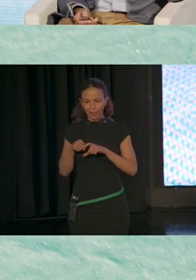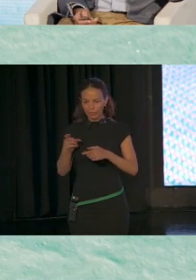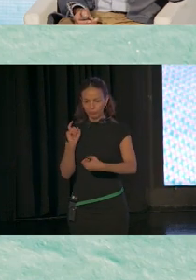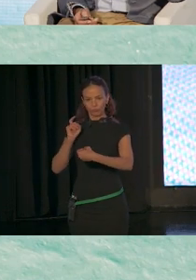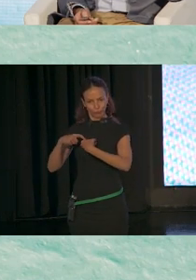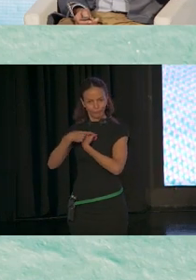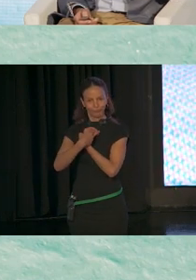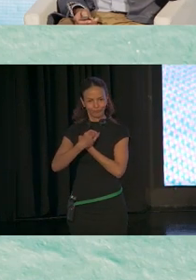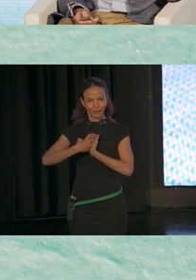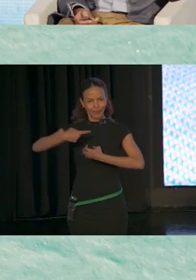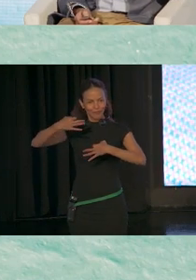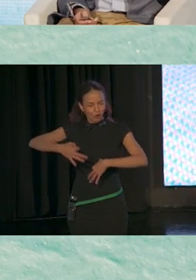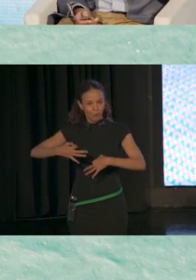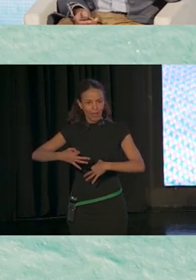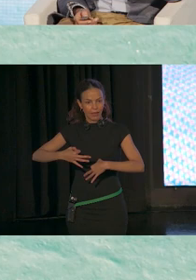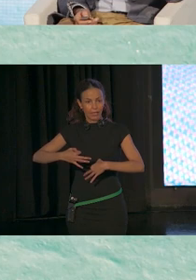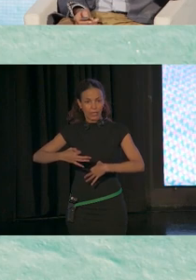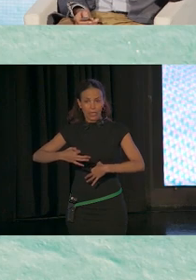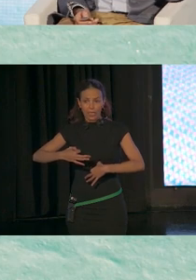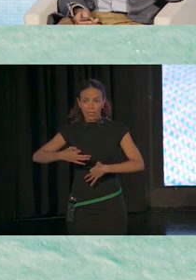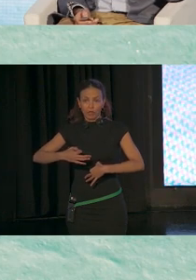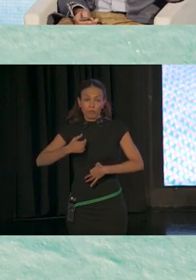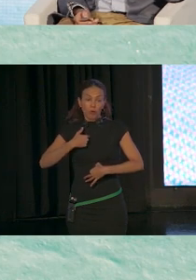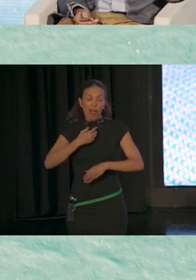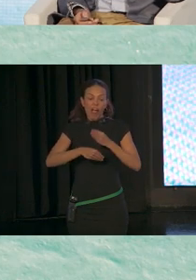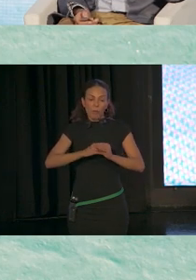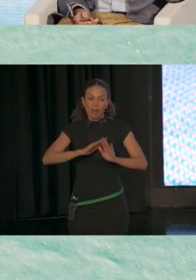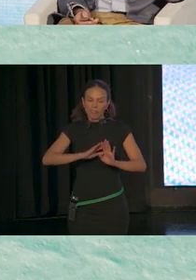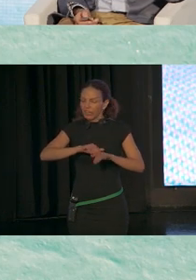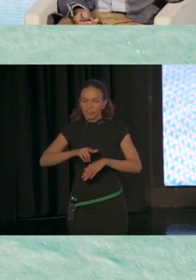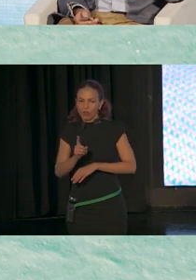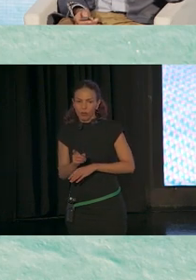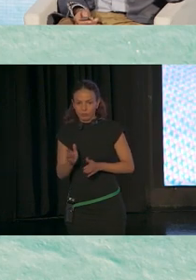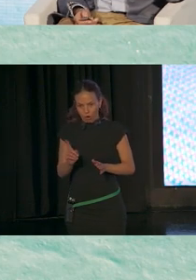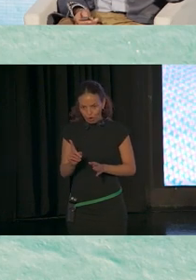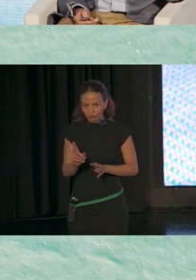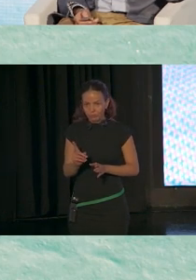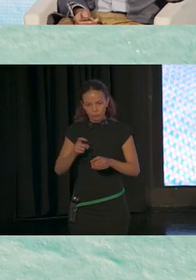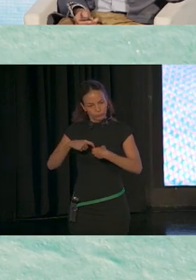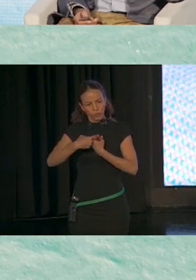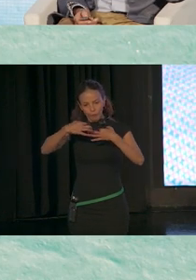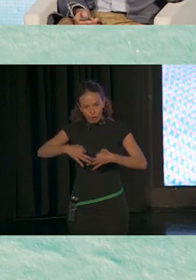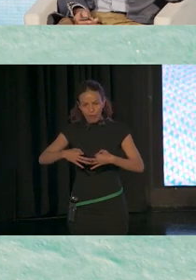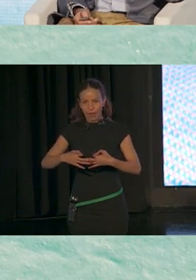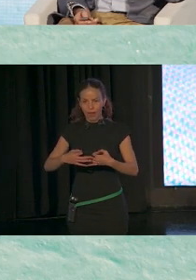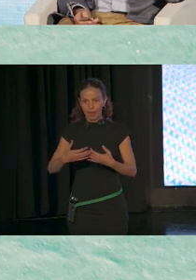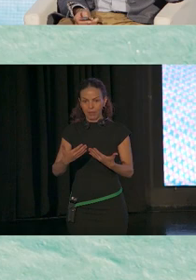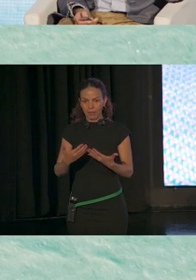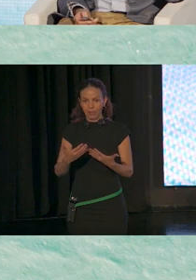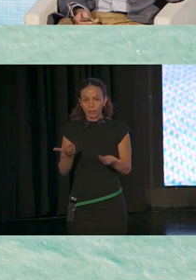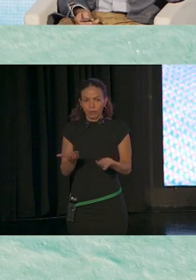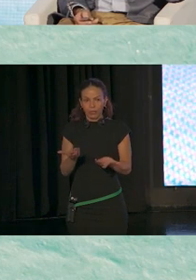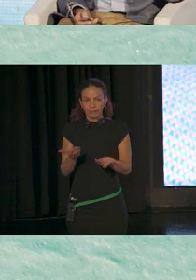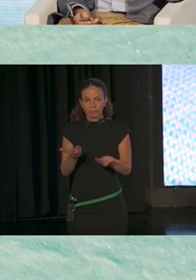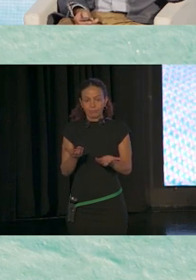formal, no es un lo hago, sino se formaliza. No siempre hay un enfoque de equipo